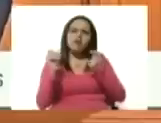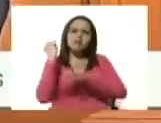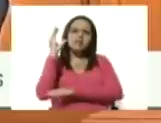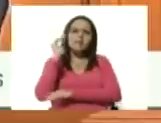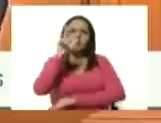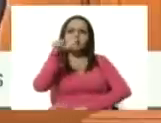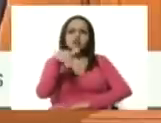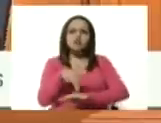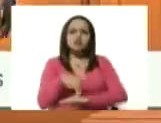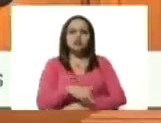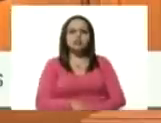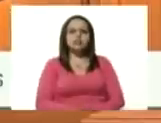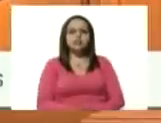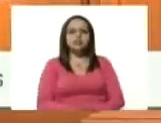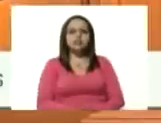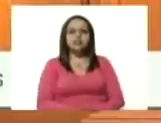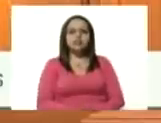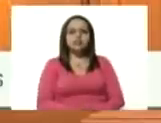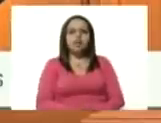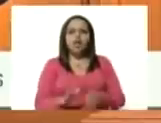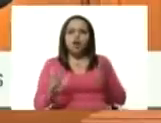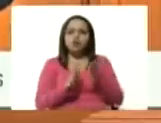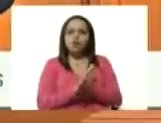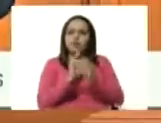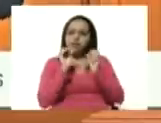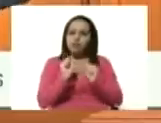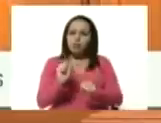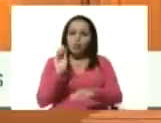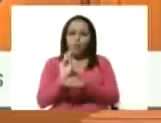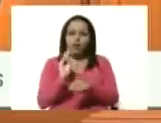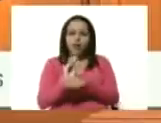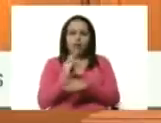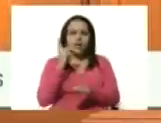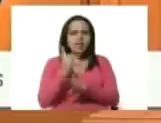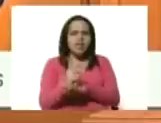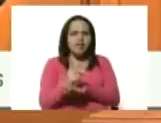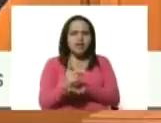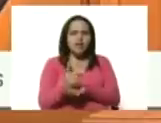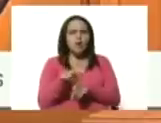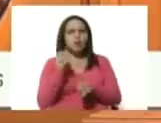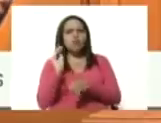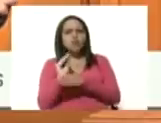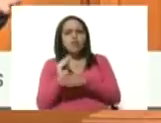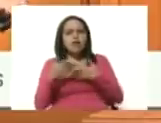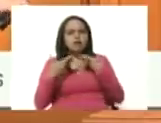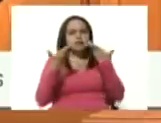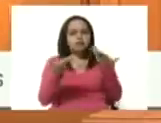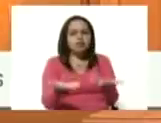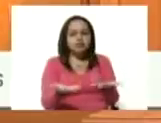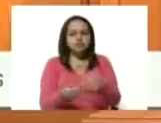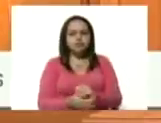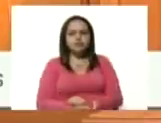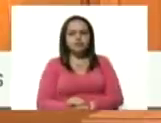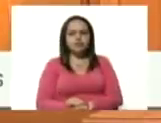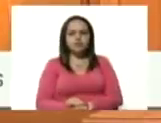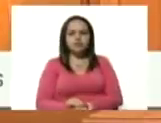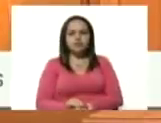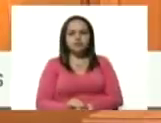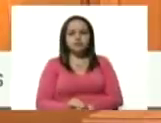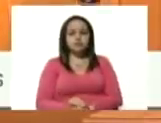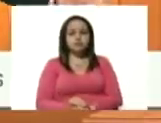Nacional, sobre las garantías extraordinarias que se están preparando y entregando para que las